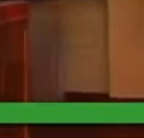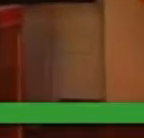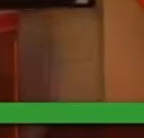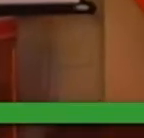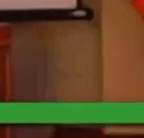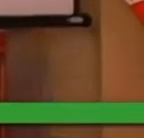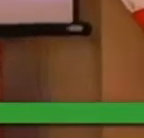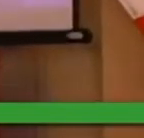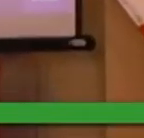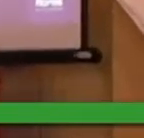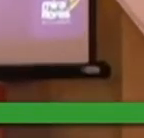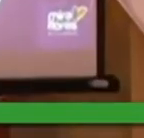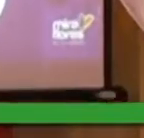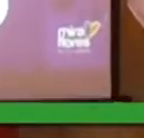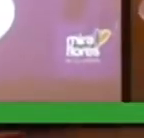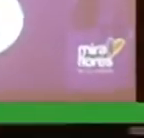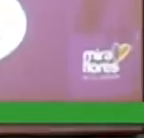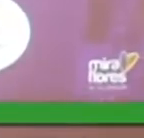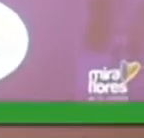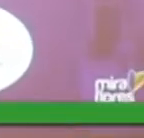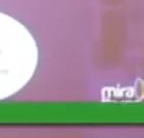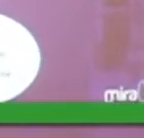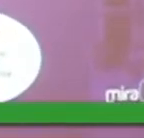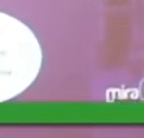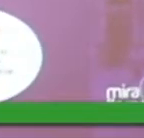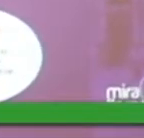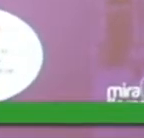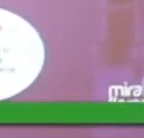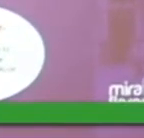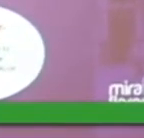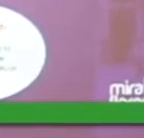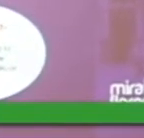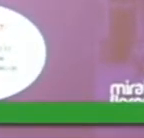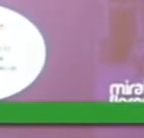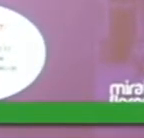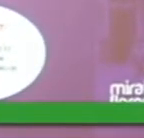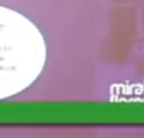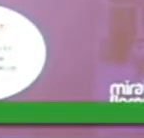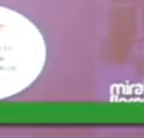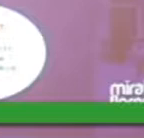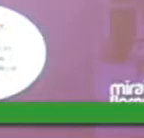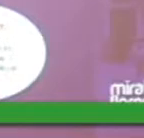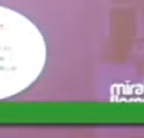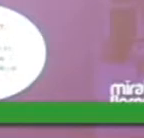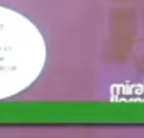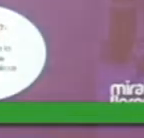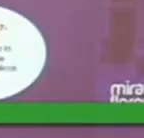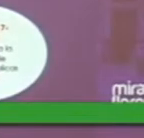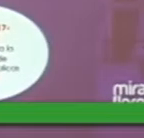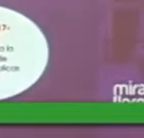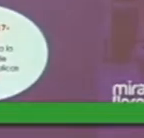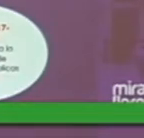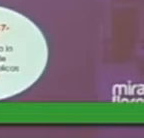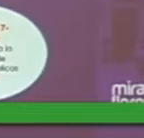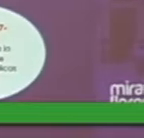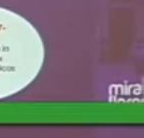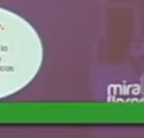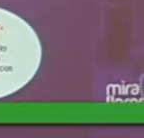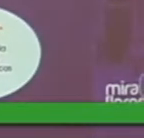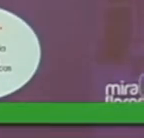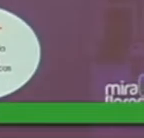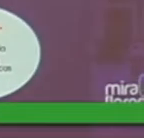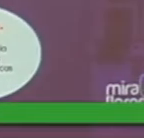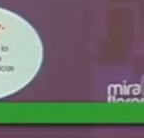Estos aspectos normativos representaron dejar sin vigencia la ley 27.293, que hasta ese momento era la ley